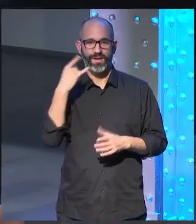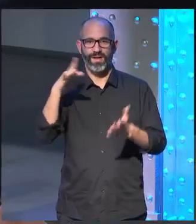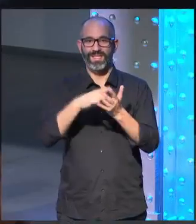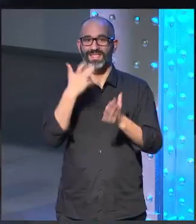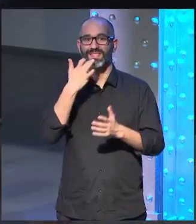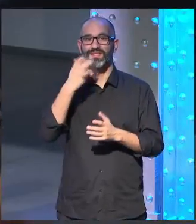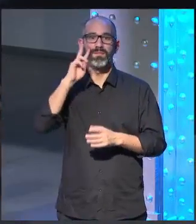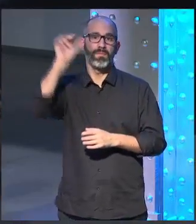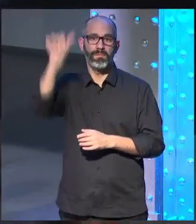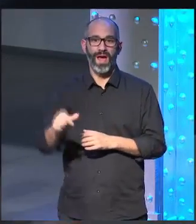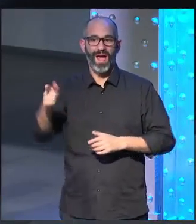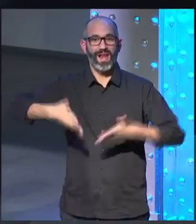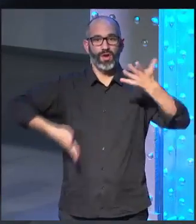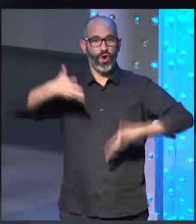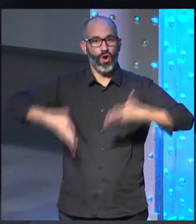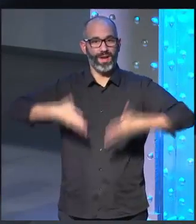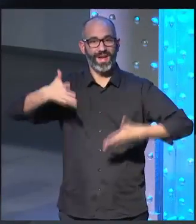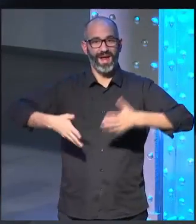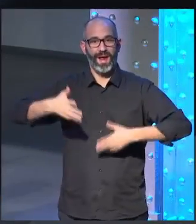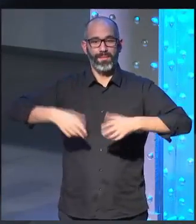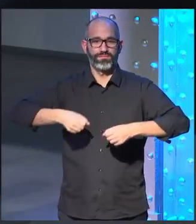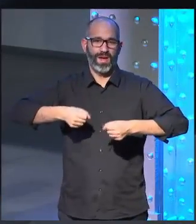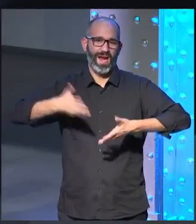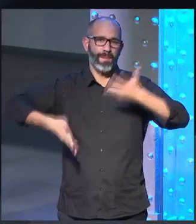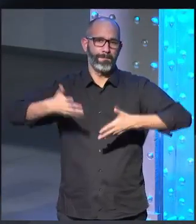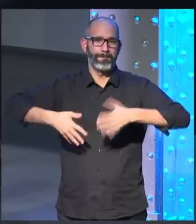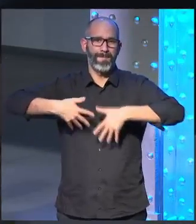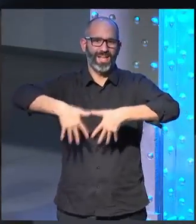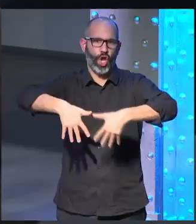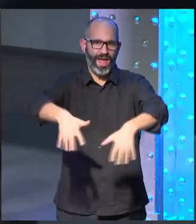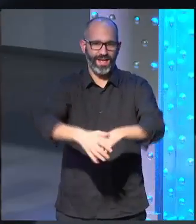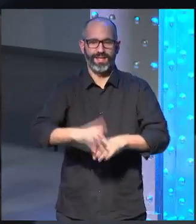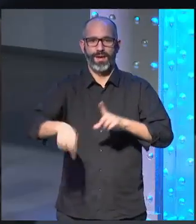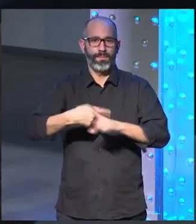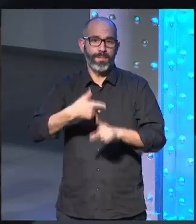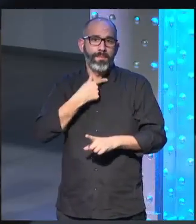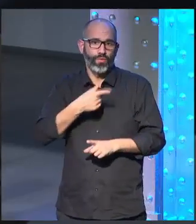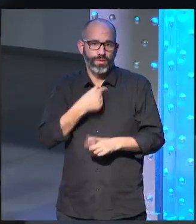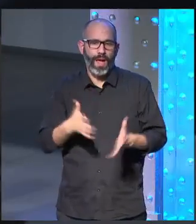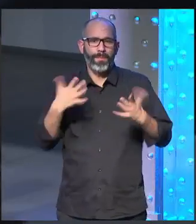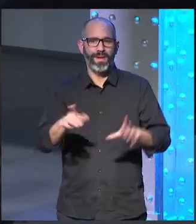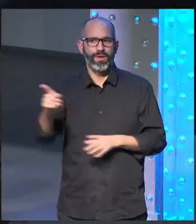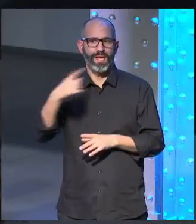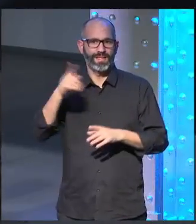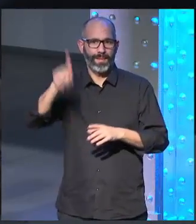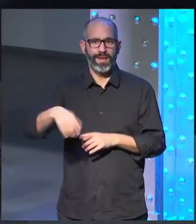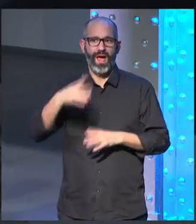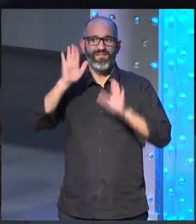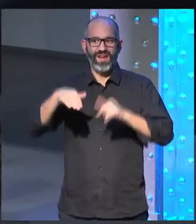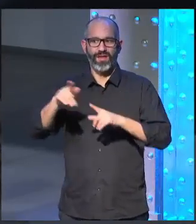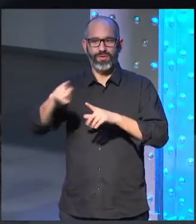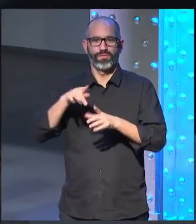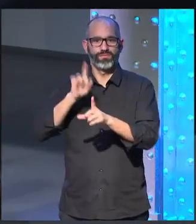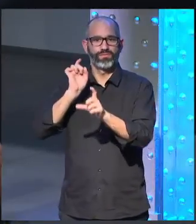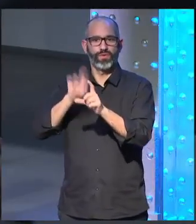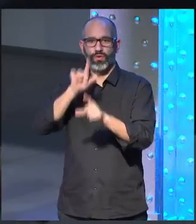ver, y le gusta correr, el runner, corre maratones, yo no corro maratones, pero me gusta correr, y lo mismo, conseguí llamar la atención